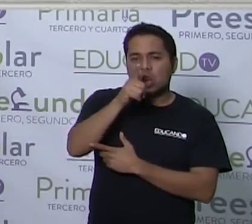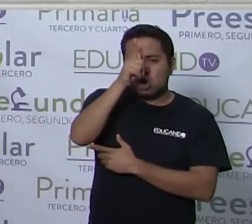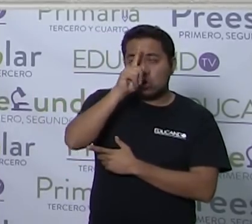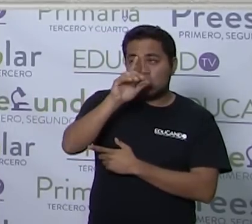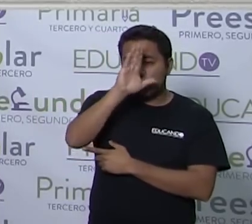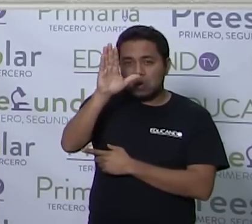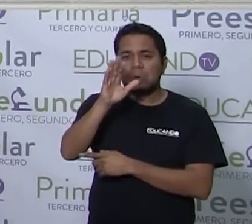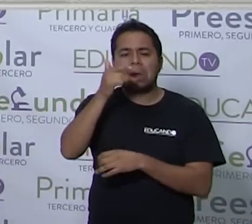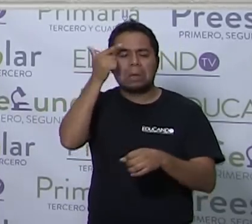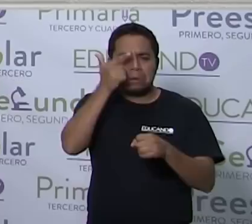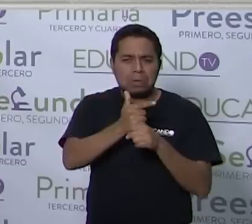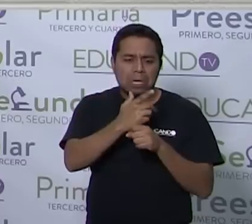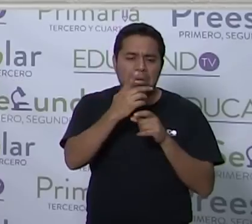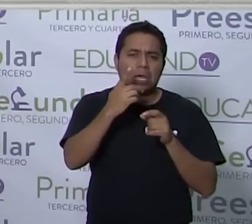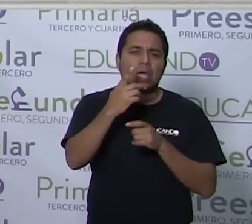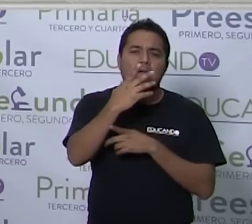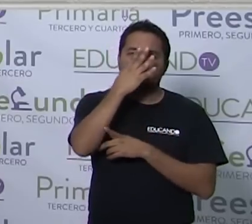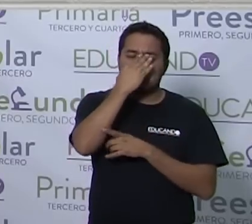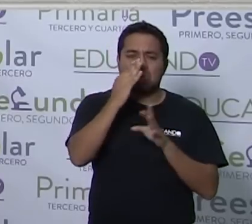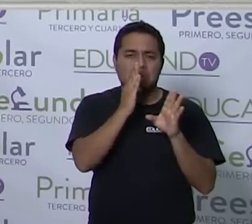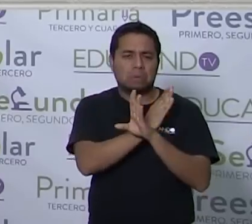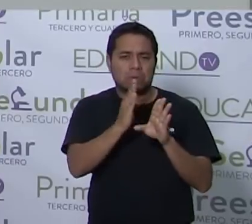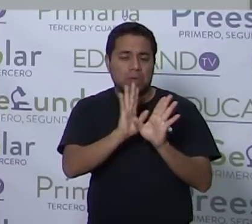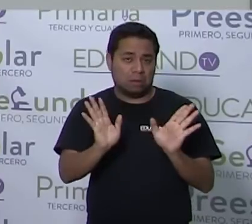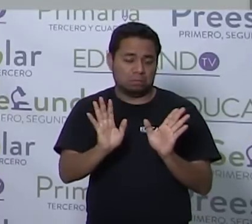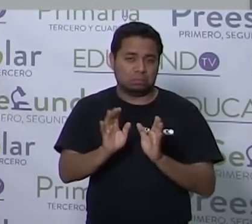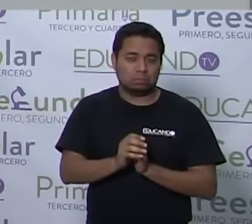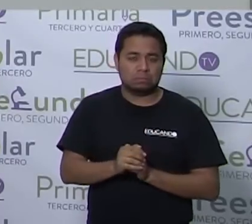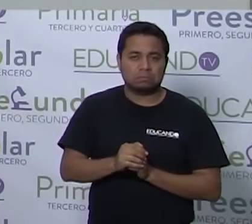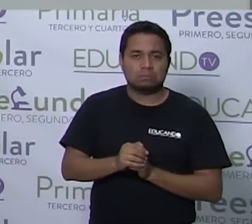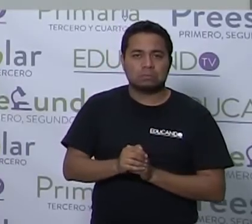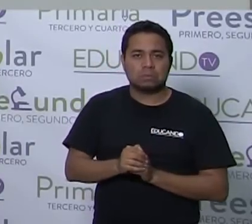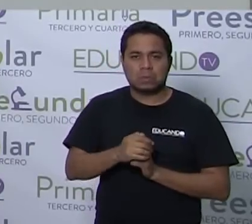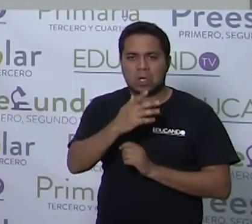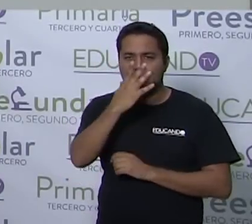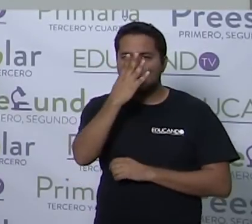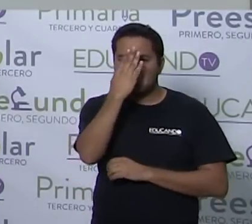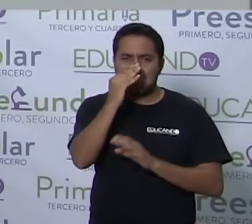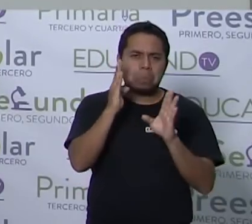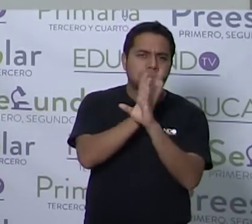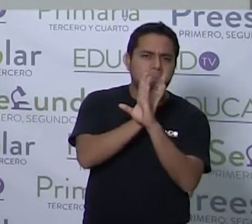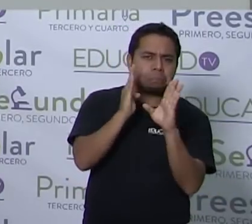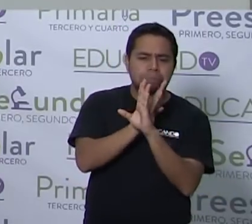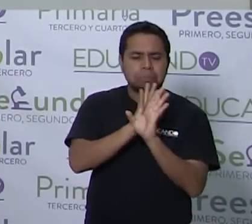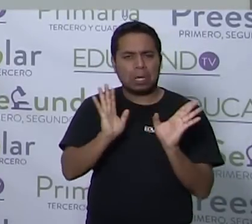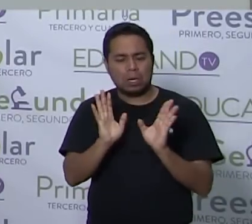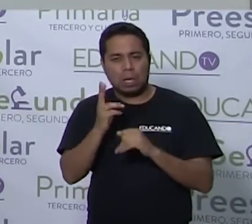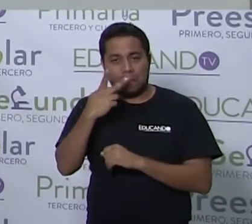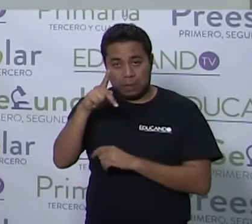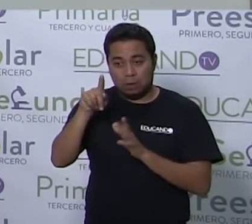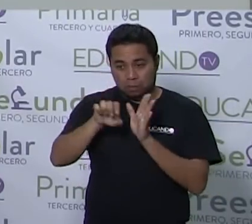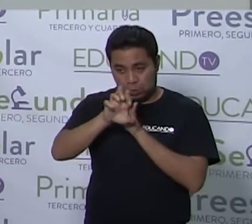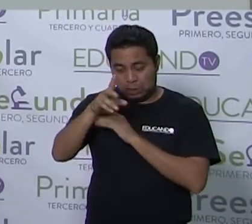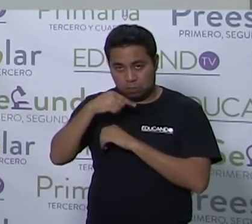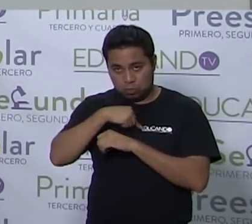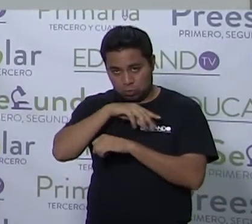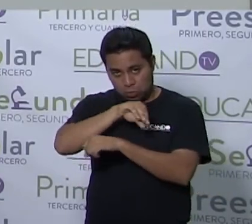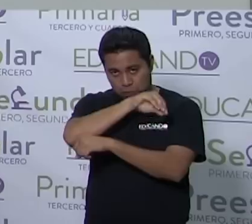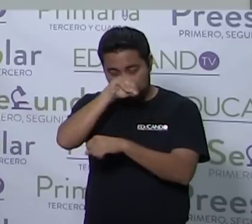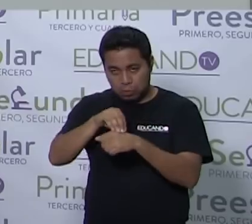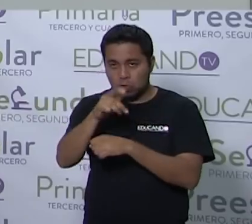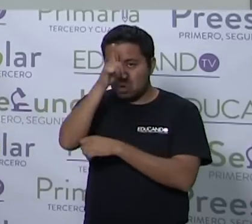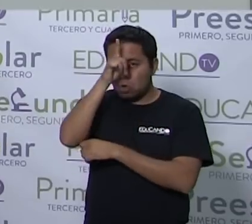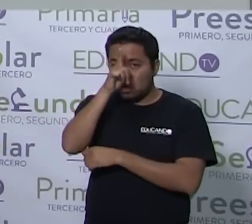lobo la estaba acechando. Entonces yo me imagino eso, que un lobo la estaba acechando. Pero si yo agrego que la